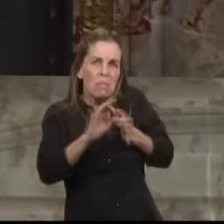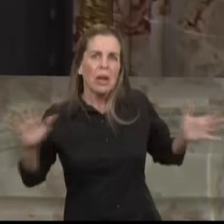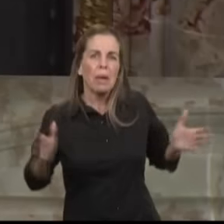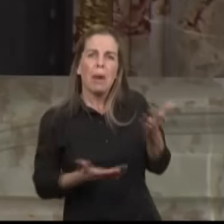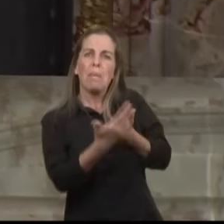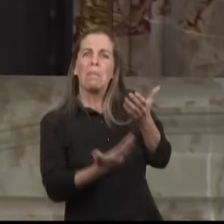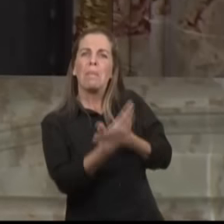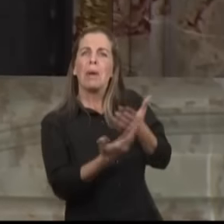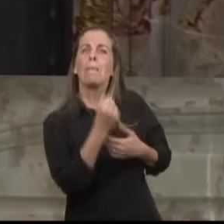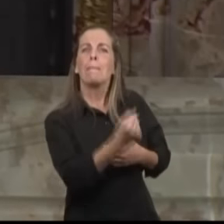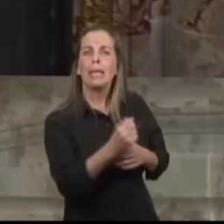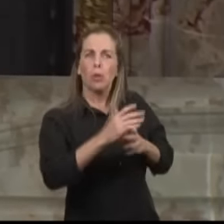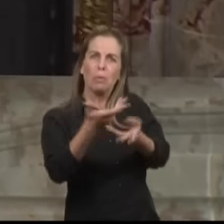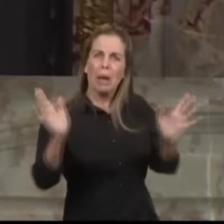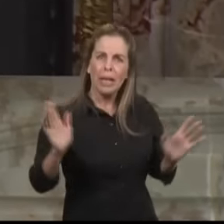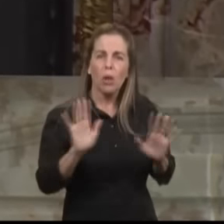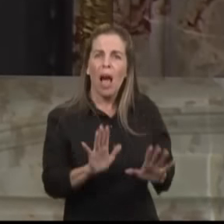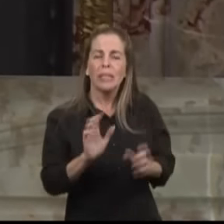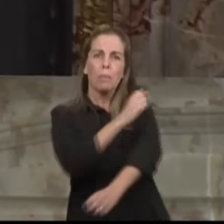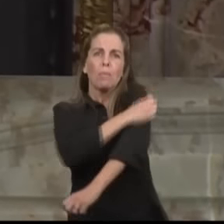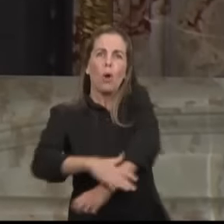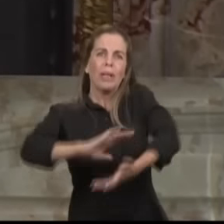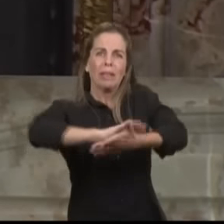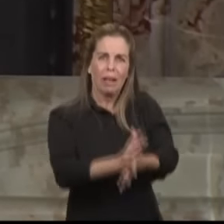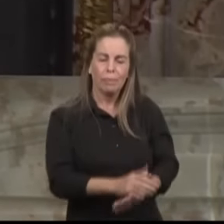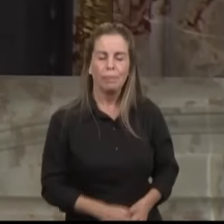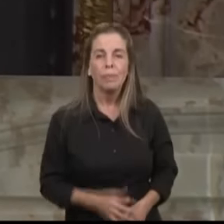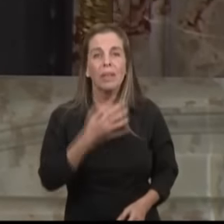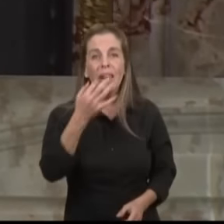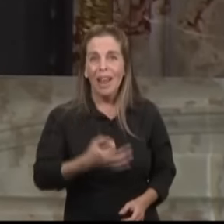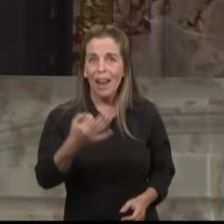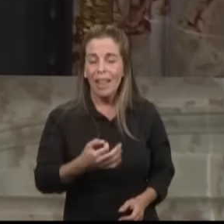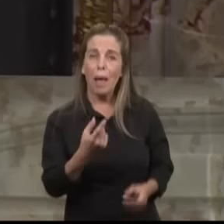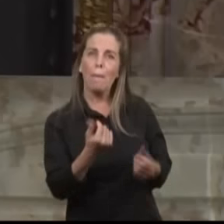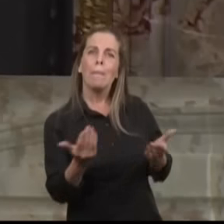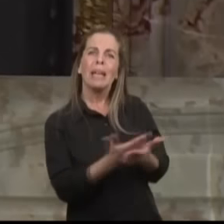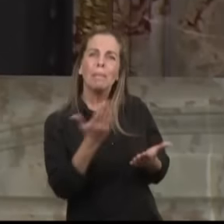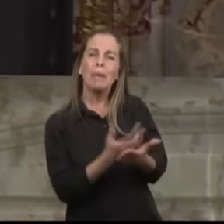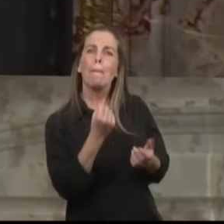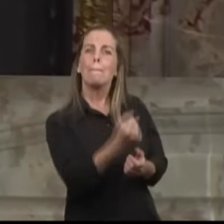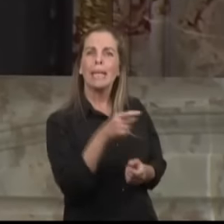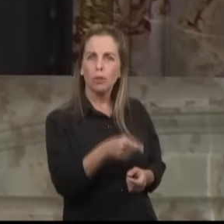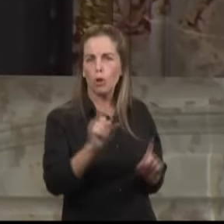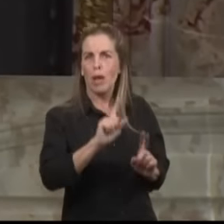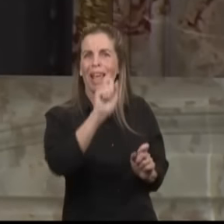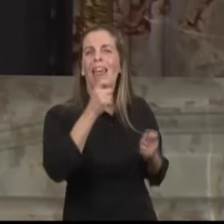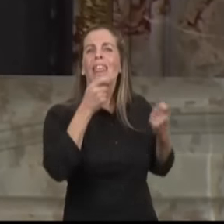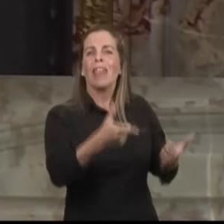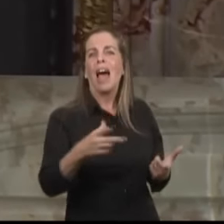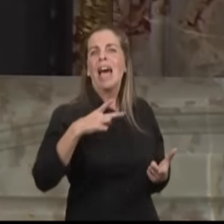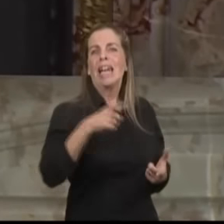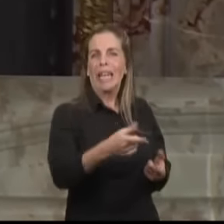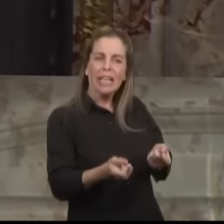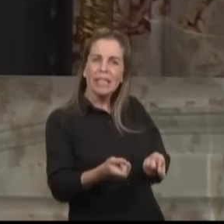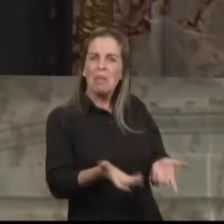abolir la pobreza por ley. La dura realidad es que emitir dinero no crea riqueza, sino que la destruye, porque le quita valor